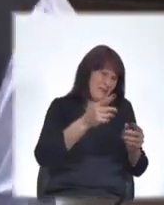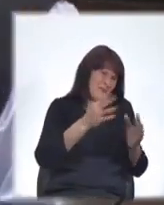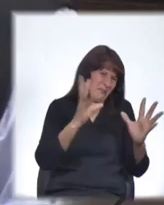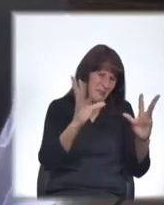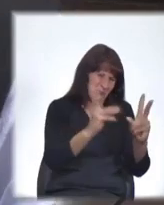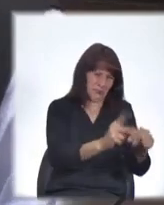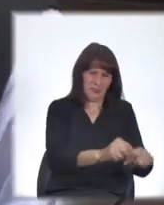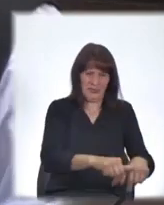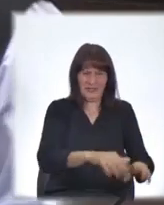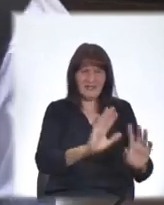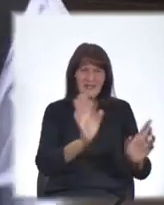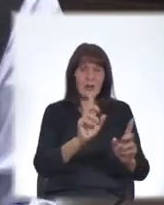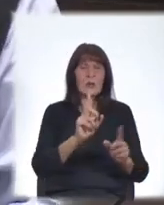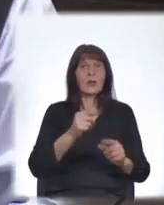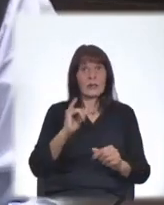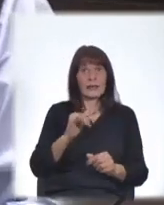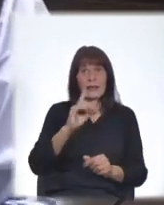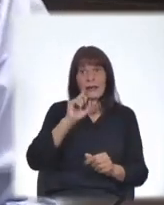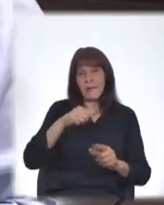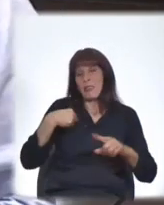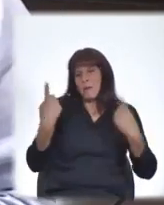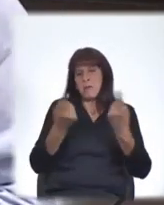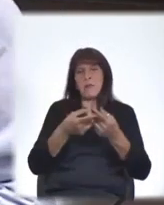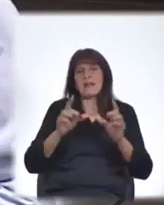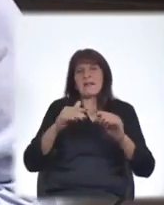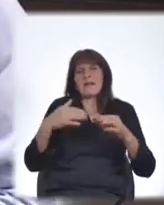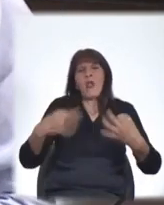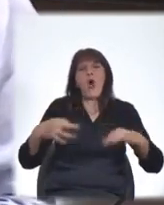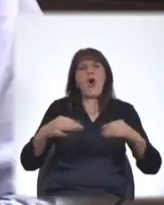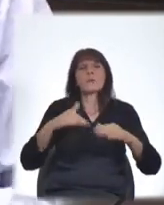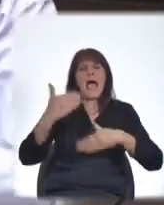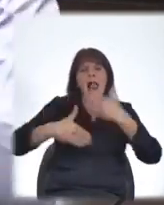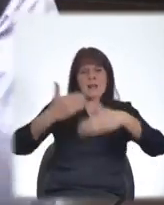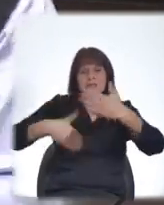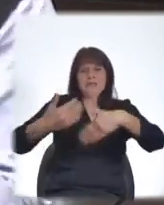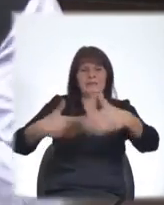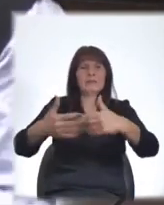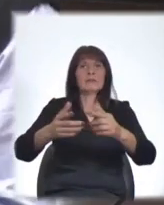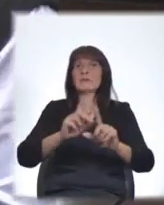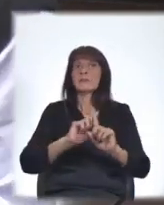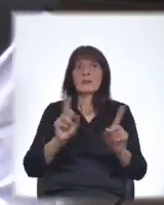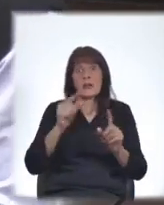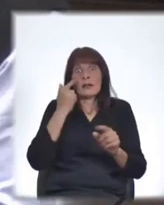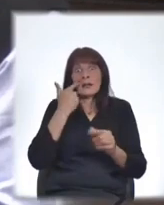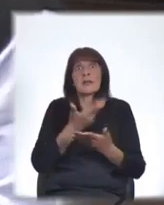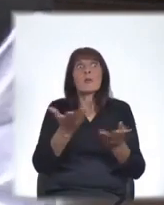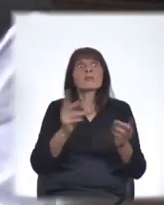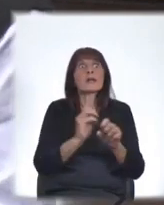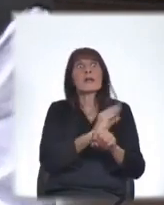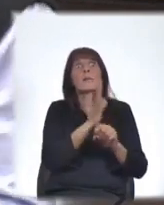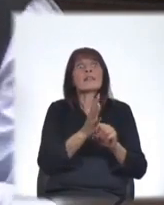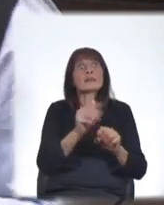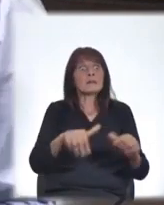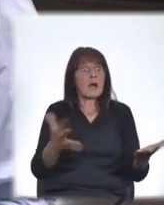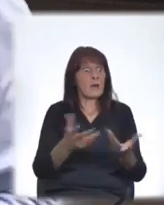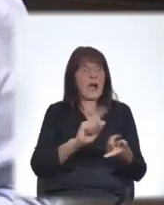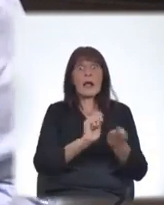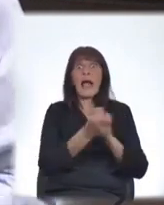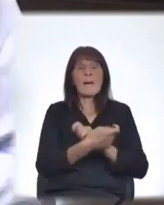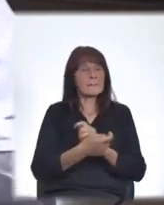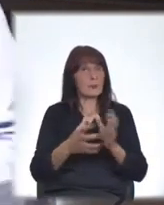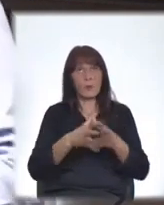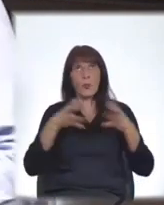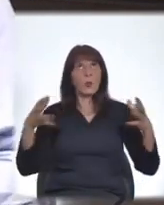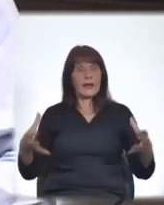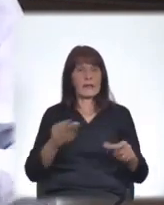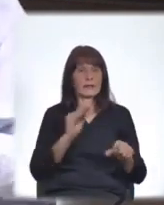que rápidamente vamos a poder seguir con los planes que teníamos en mente, cuando en realidad lo que ha demostrado la pandemia es que ha hecho cambios profundos en el